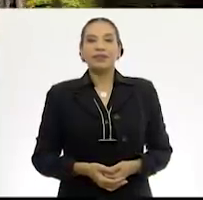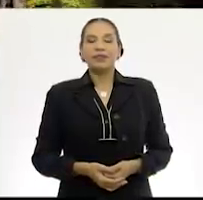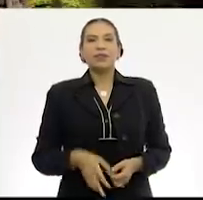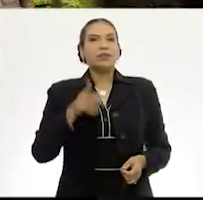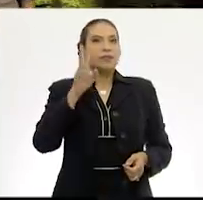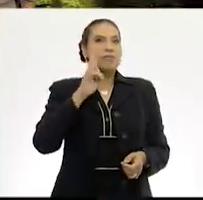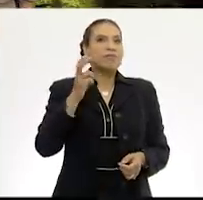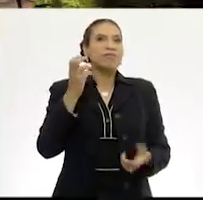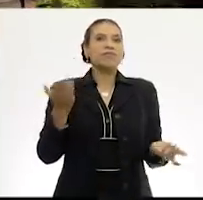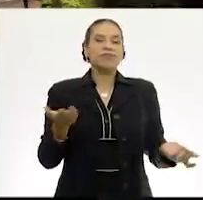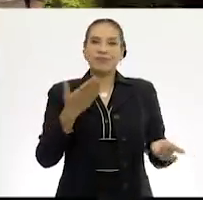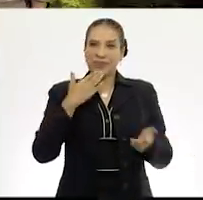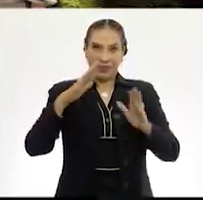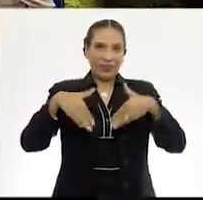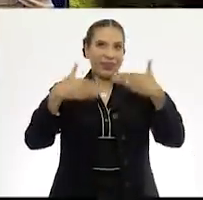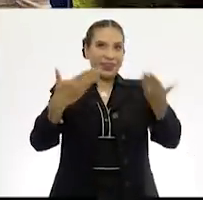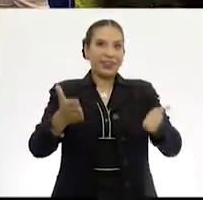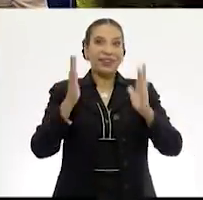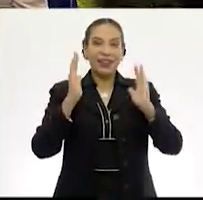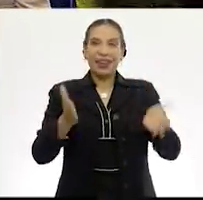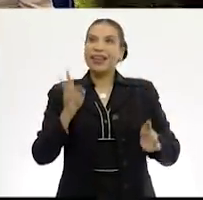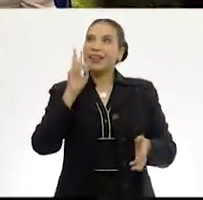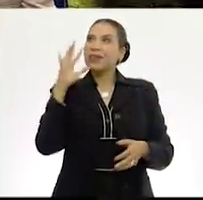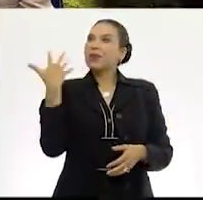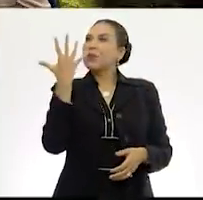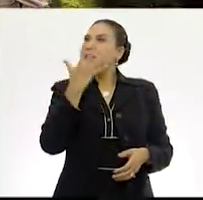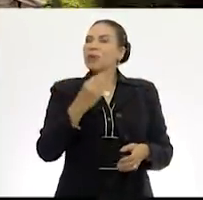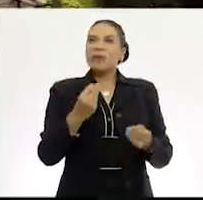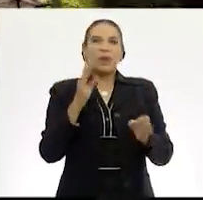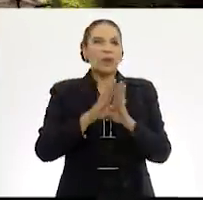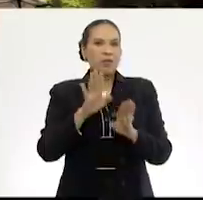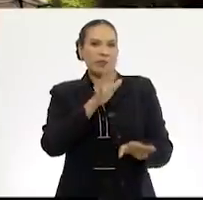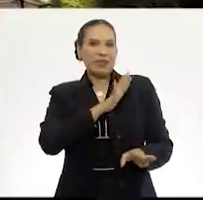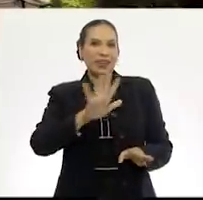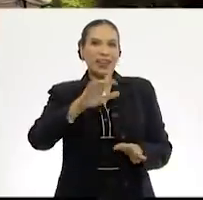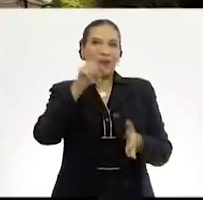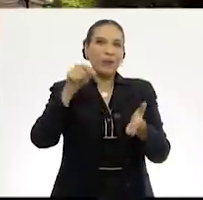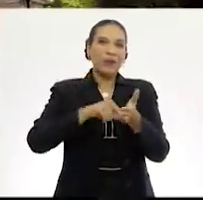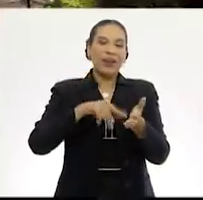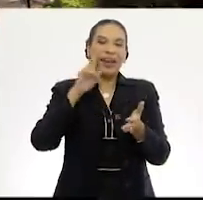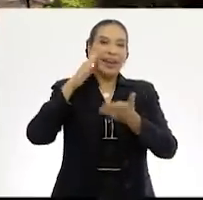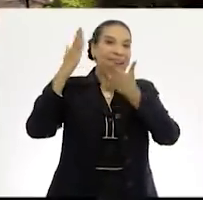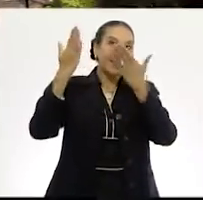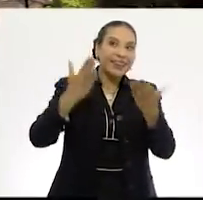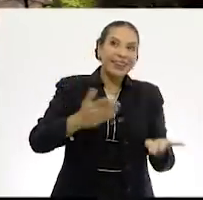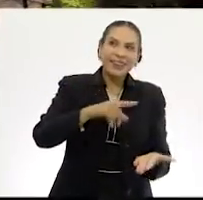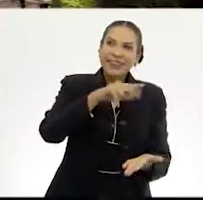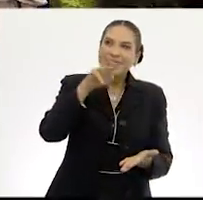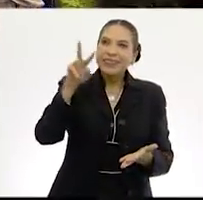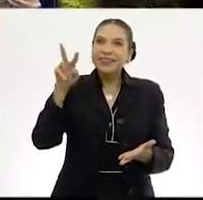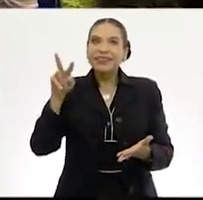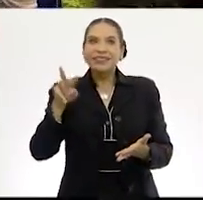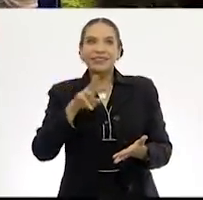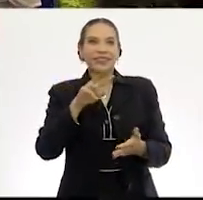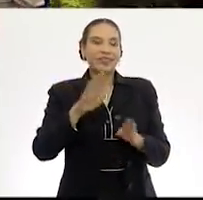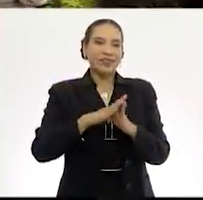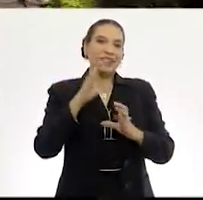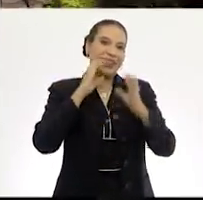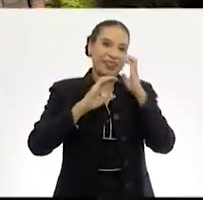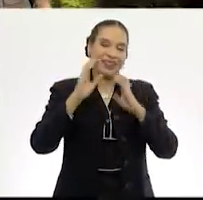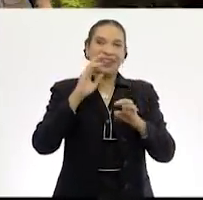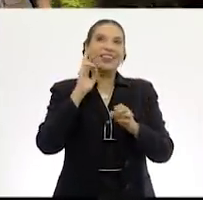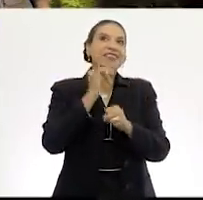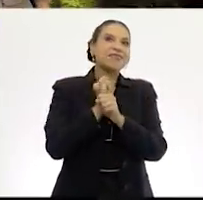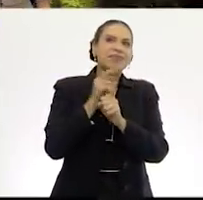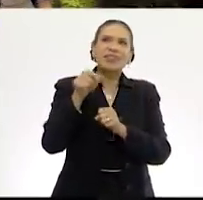¿Qué les parece? Hemos llegado. ¡Qué increíble lugar! ¡Llegamos! ¡Somos los exploradores! ¡Profe,